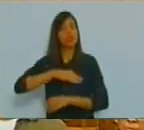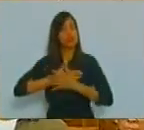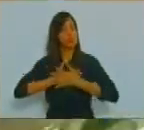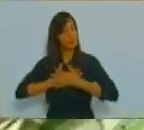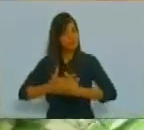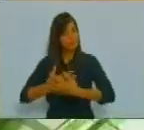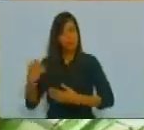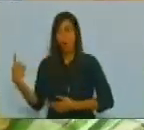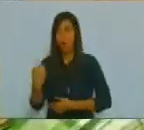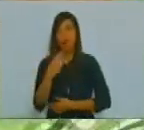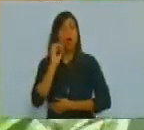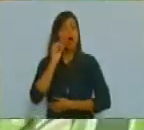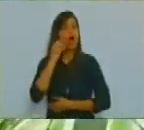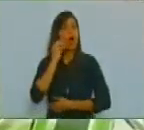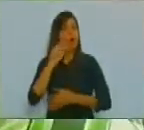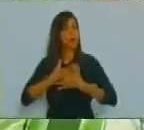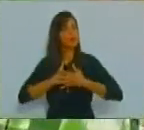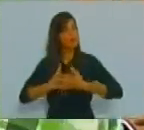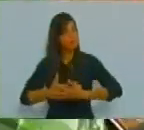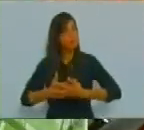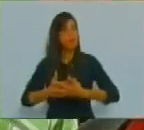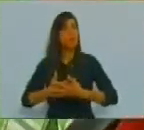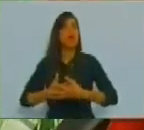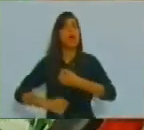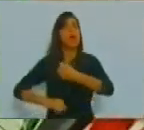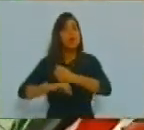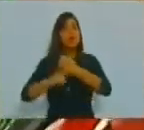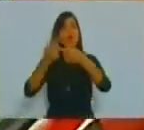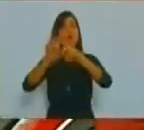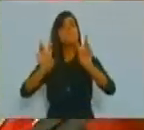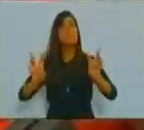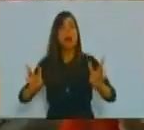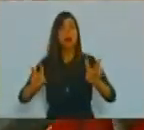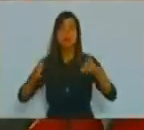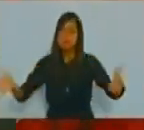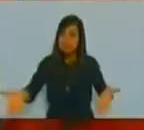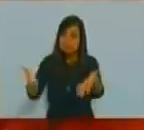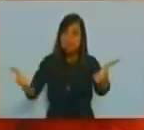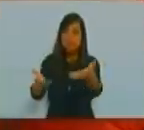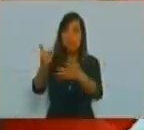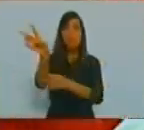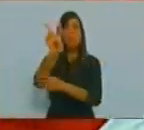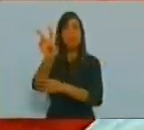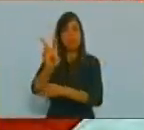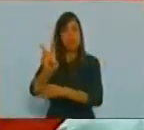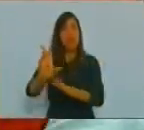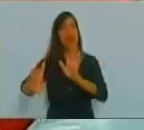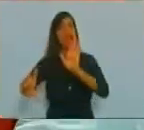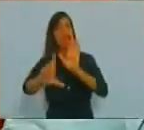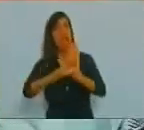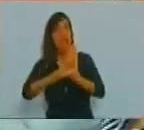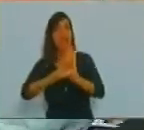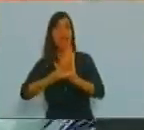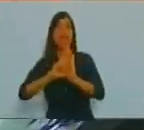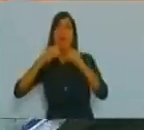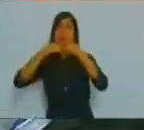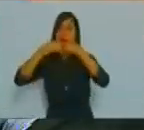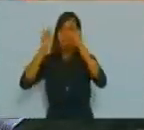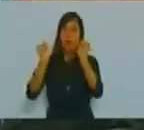estas brigadas presidenta para que sean promotoras de la paz y promotores de esta ley contra el odio la